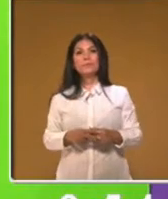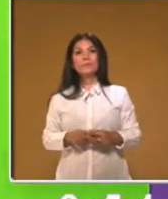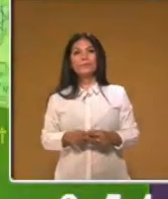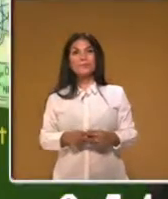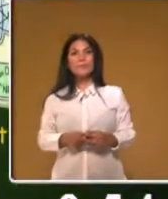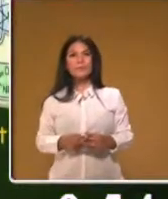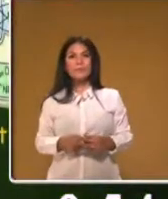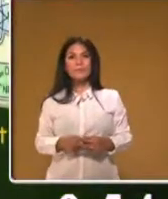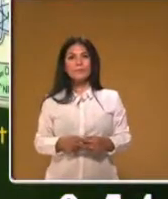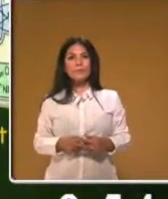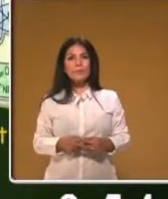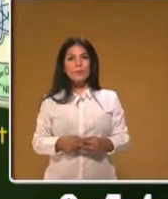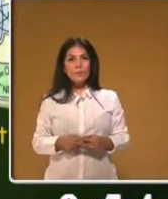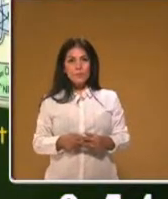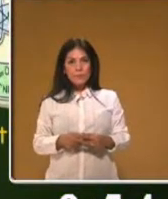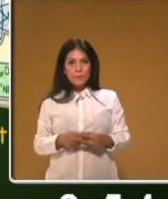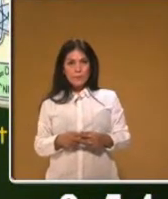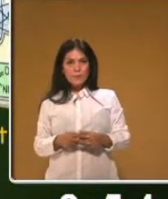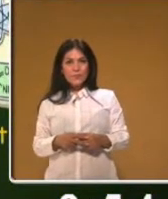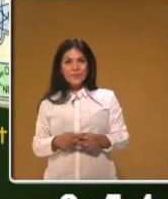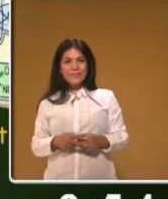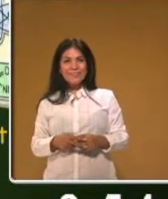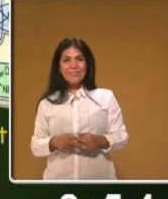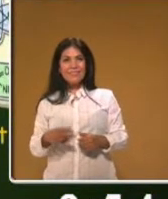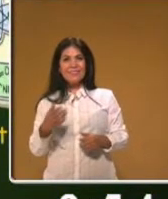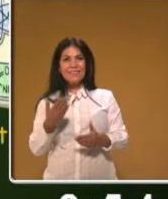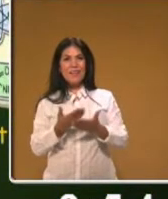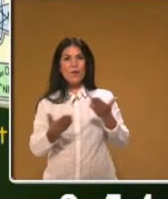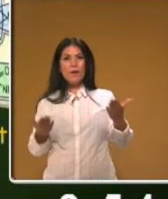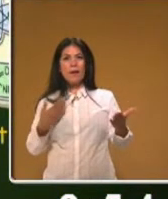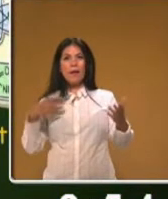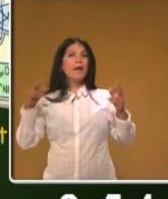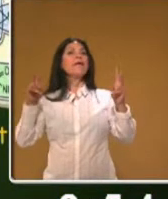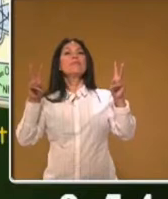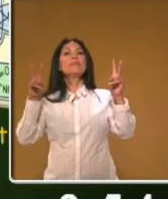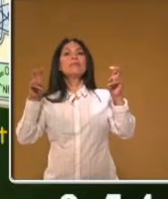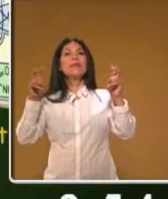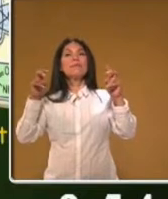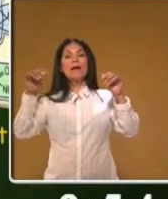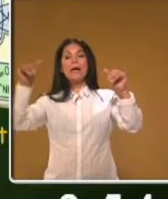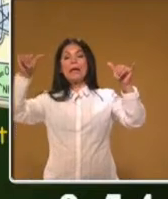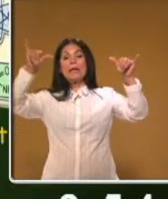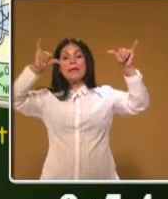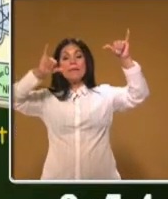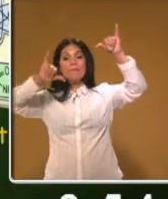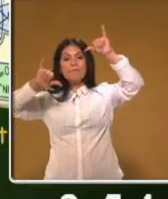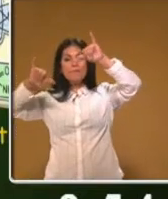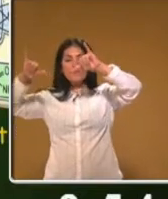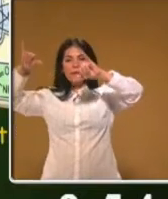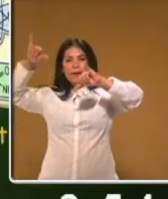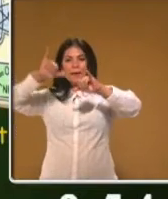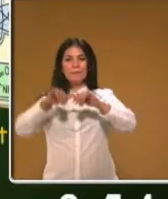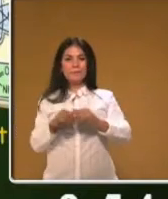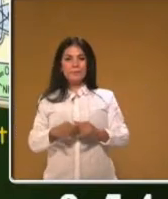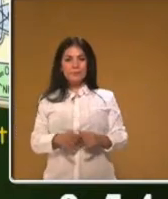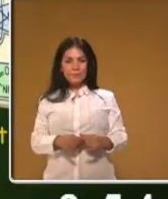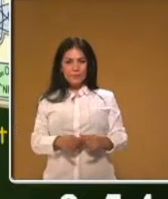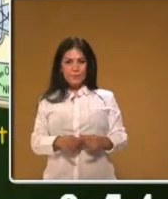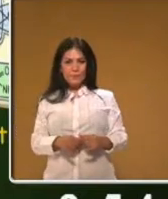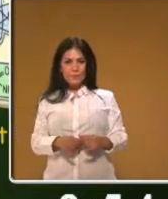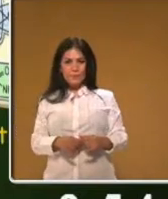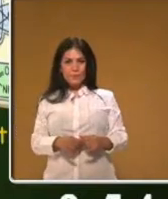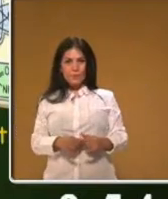sí, para cerrar este tema, vamos a poner a la química en el centro porque es la materia invitada el día de